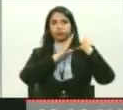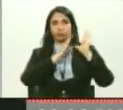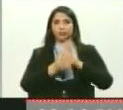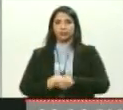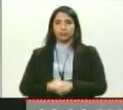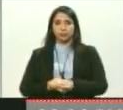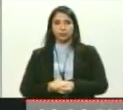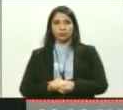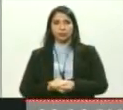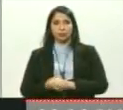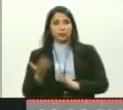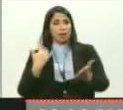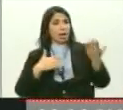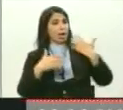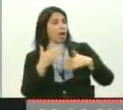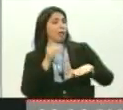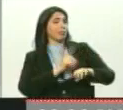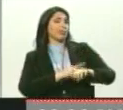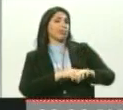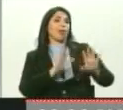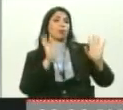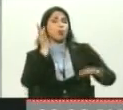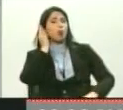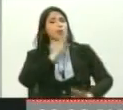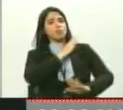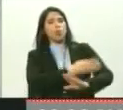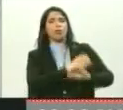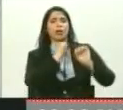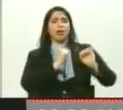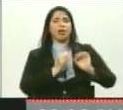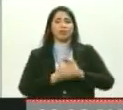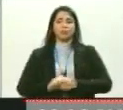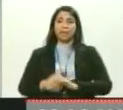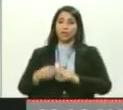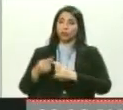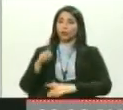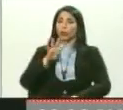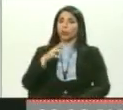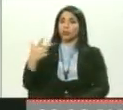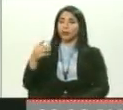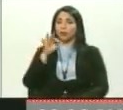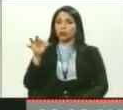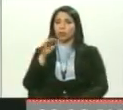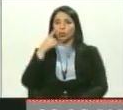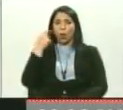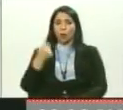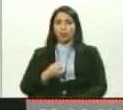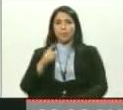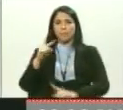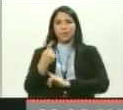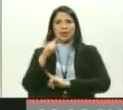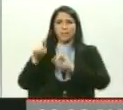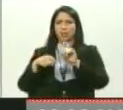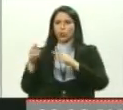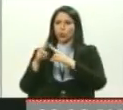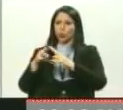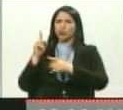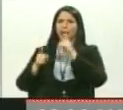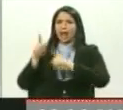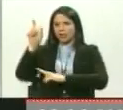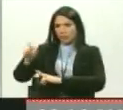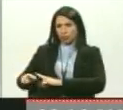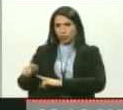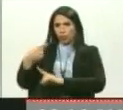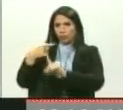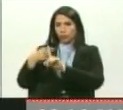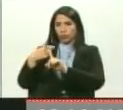mujeres. Hace tiempo, presidente. Hace tiempo. Y 43% hombres. Primera pregunta, ¿conoces a alguien que haya dado